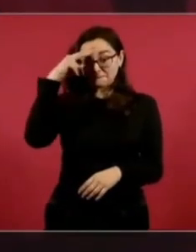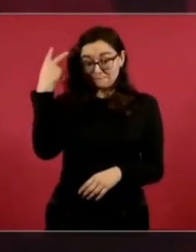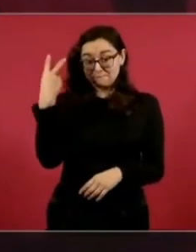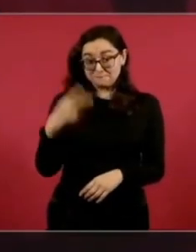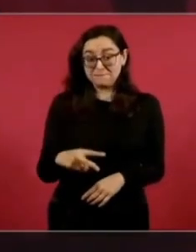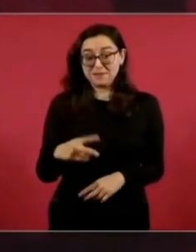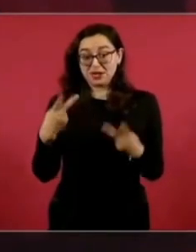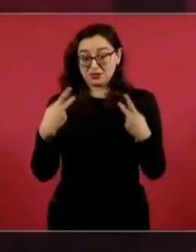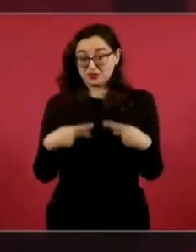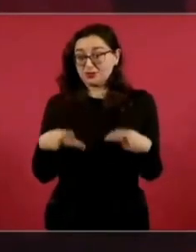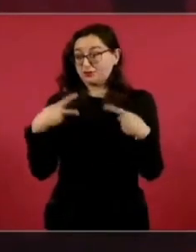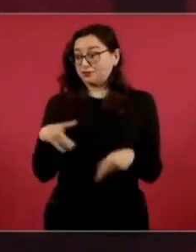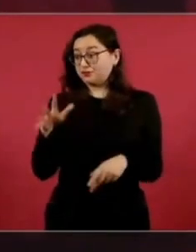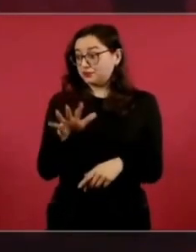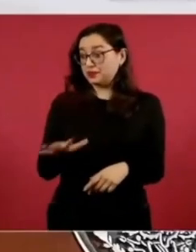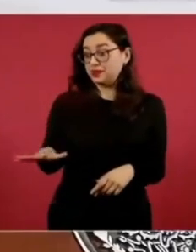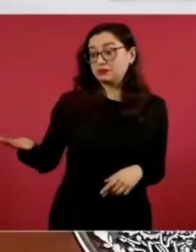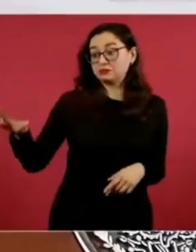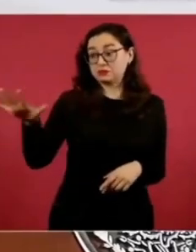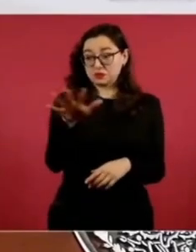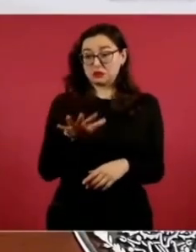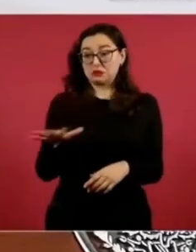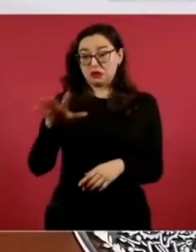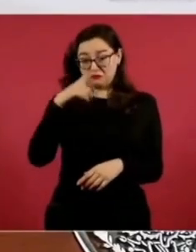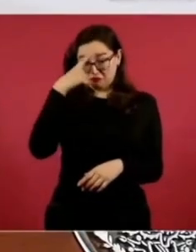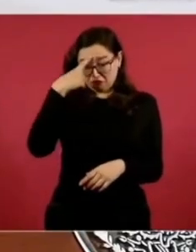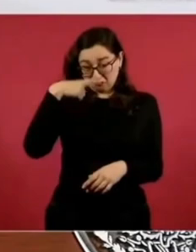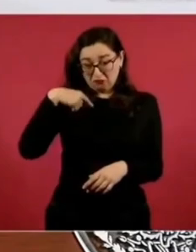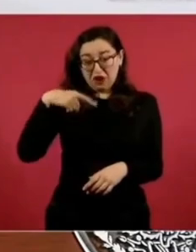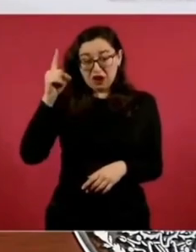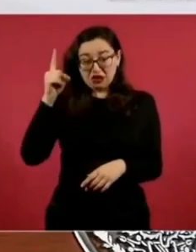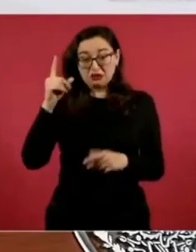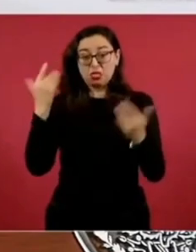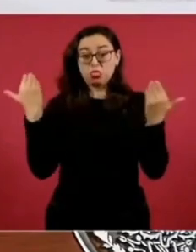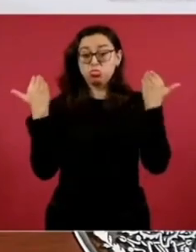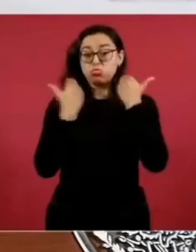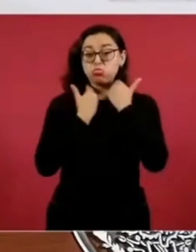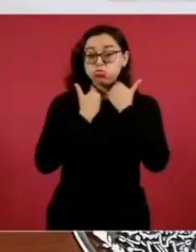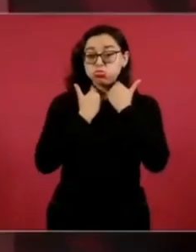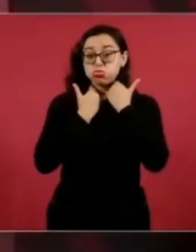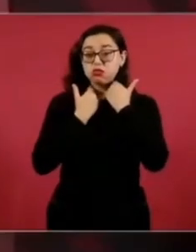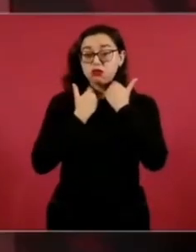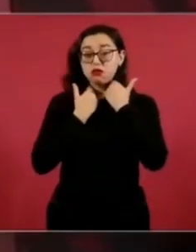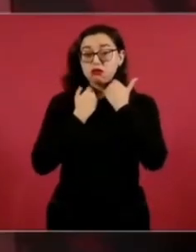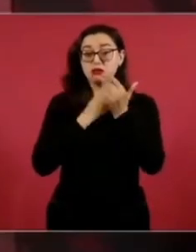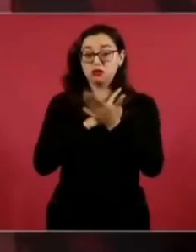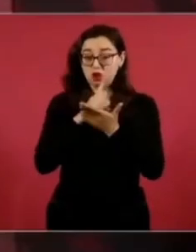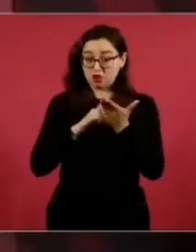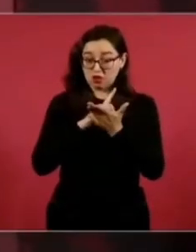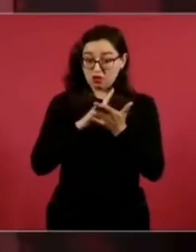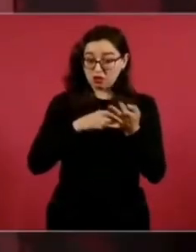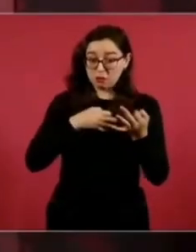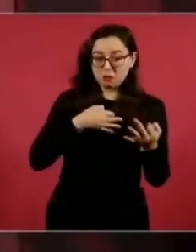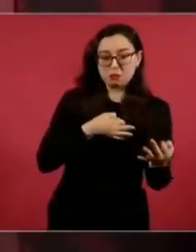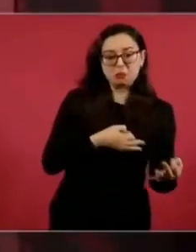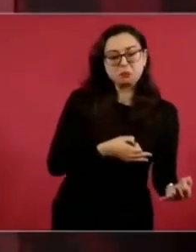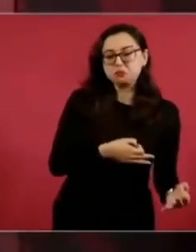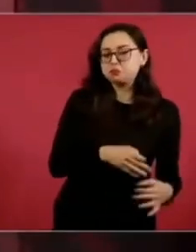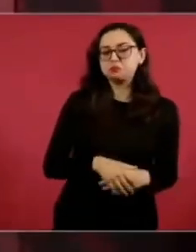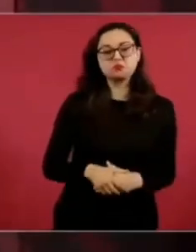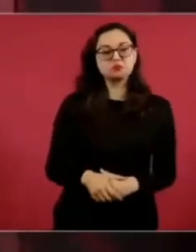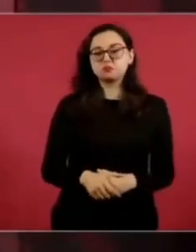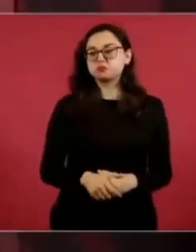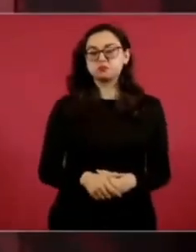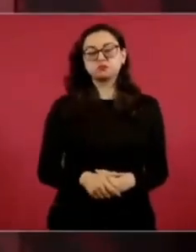eh proclive a las drogas es parte